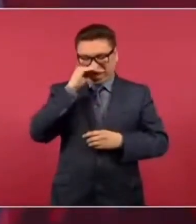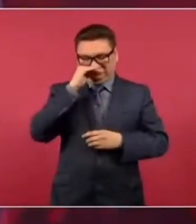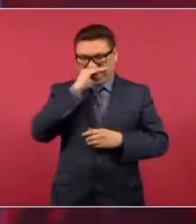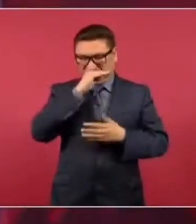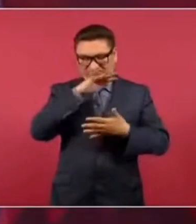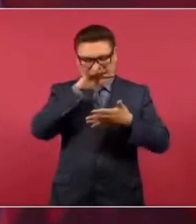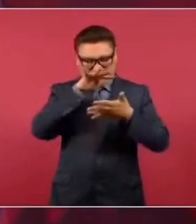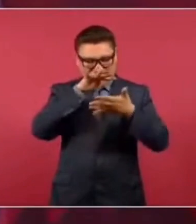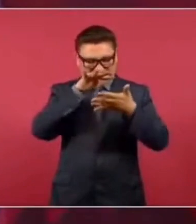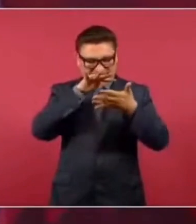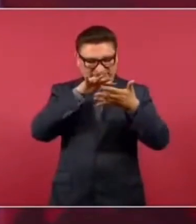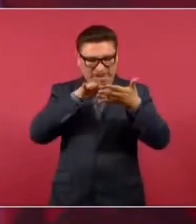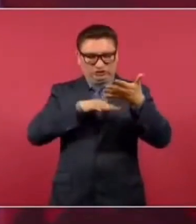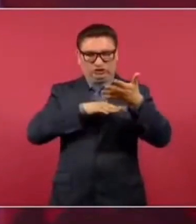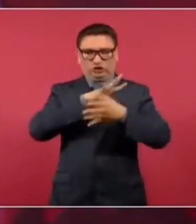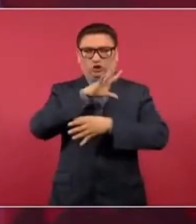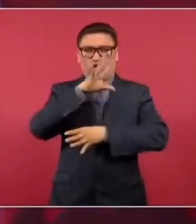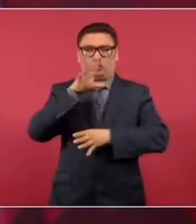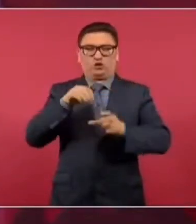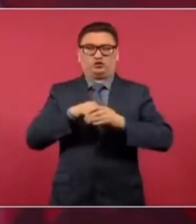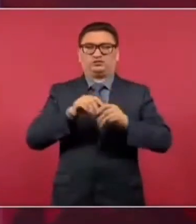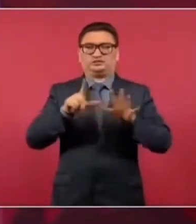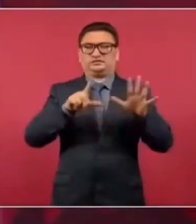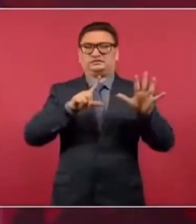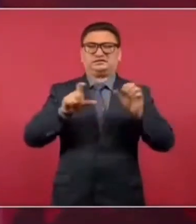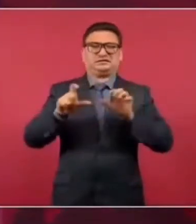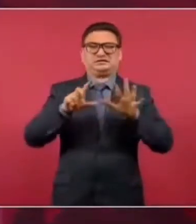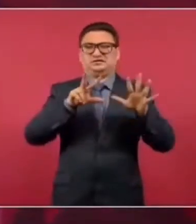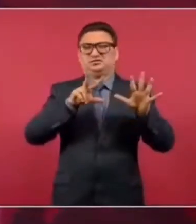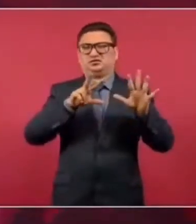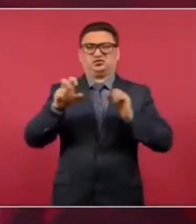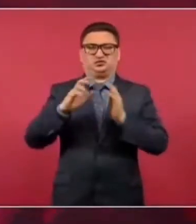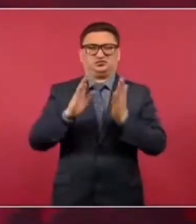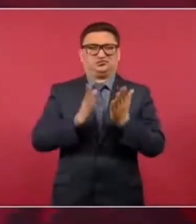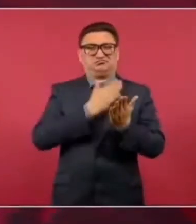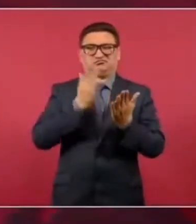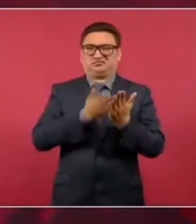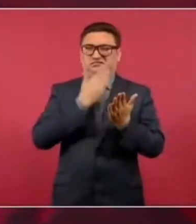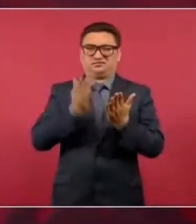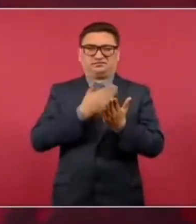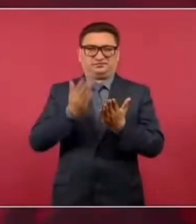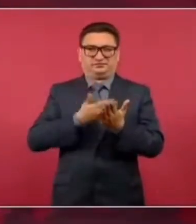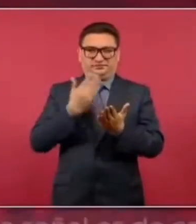Leyó todo, creo que 700, 800 hojas del expediente.